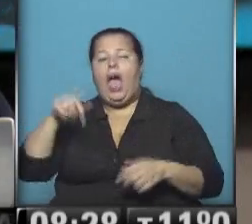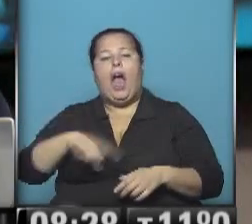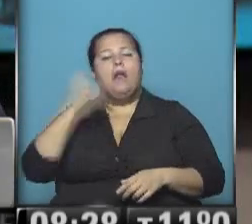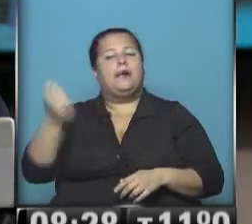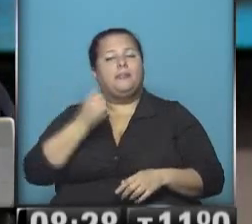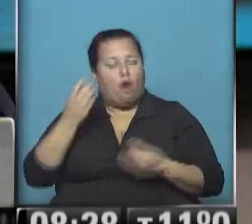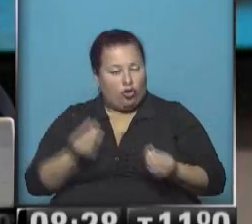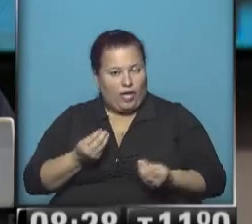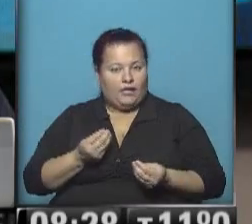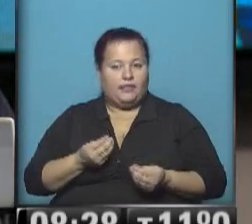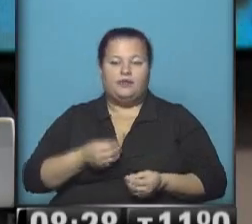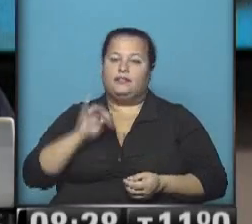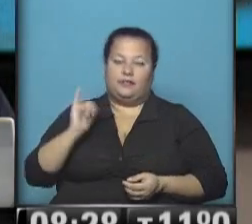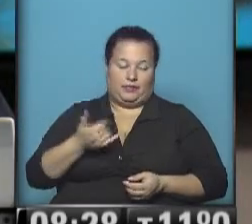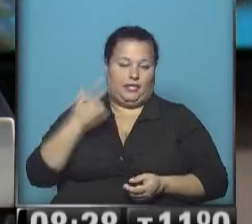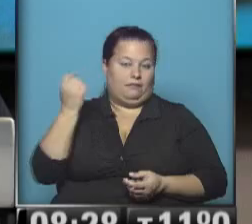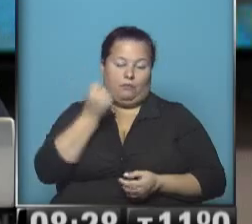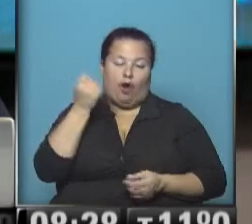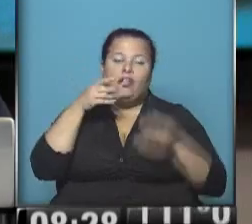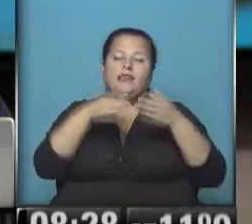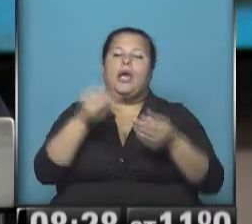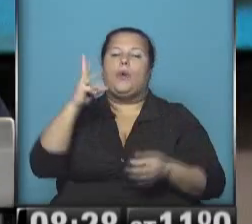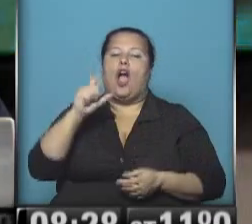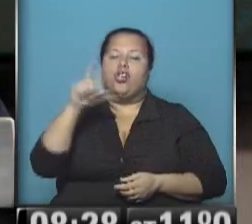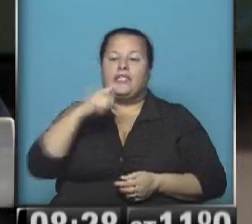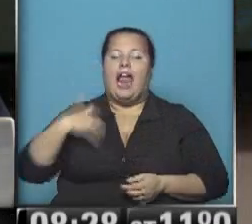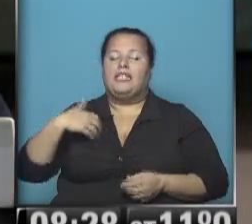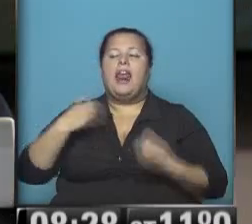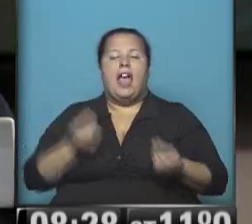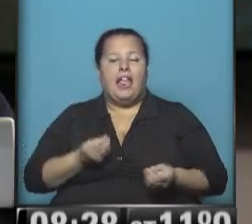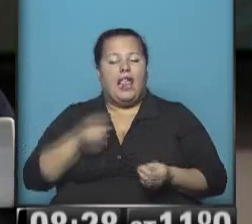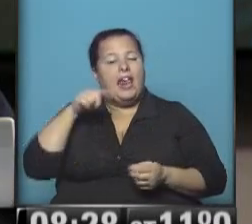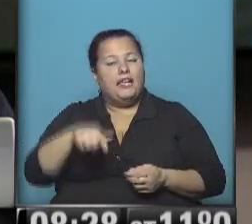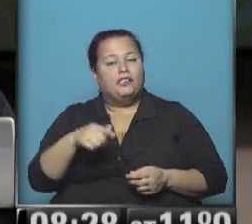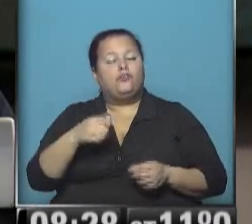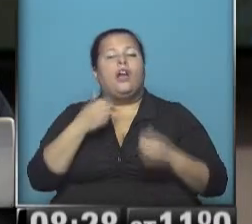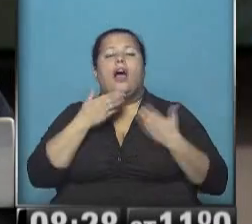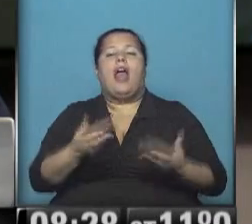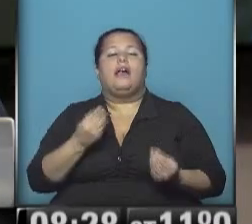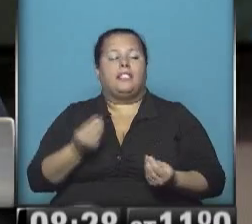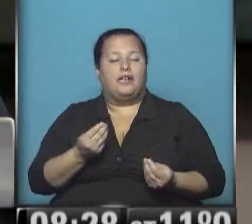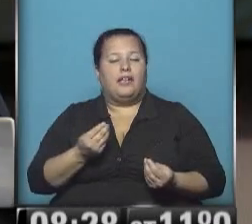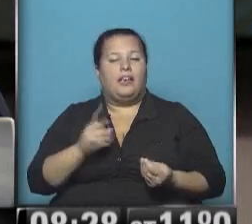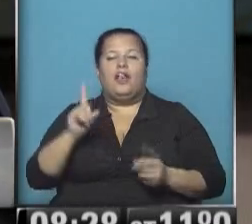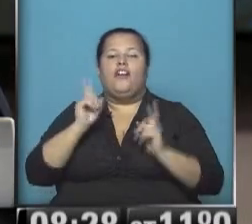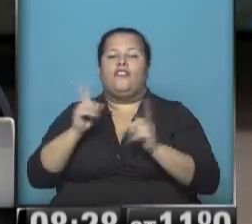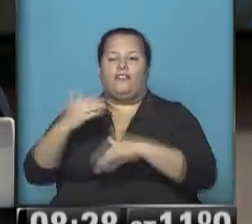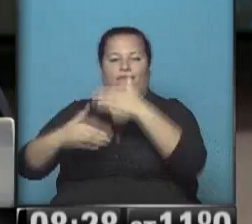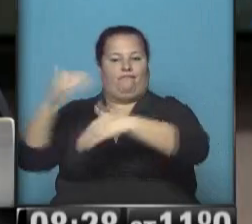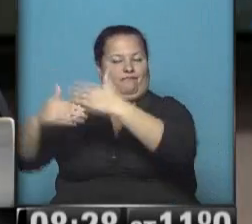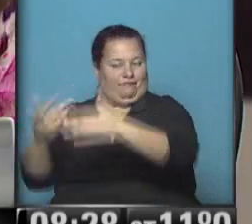importante y esto es obviamente un objetivo importante del banco central y del país es que esto ha sido posible renunciar al crecimiento